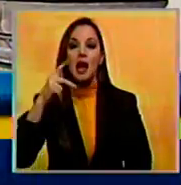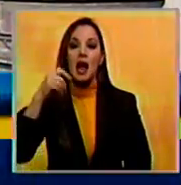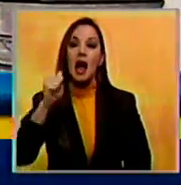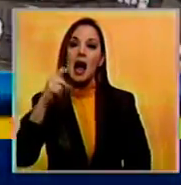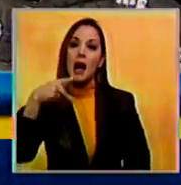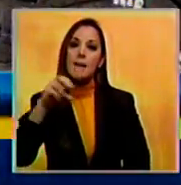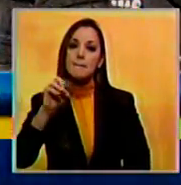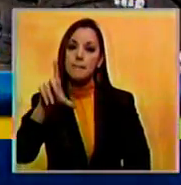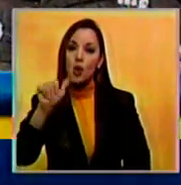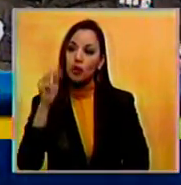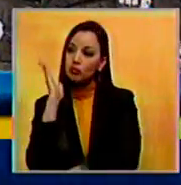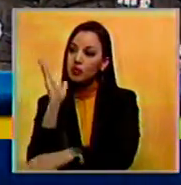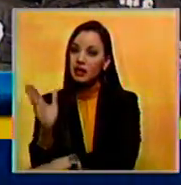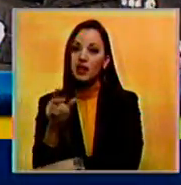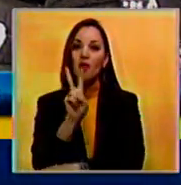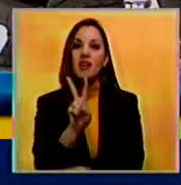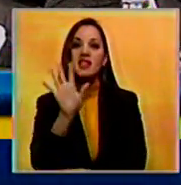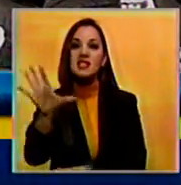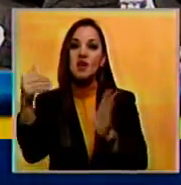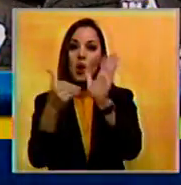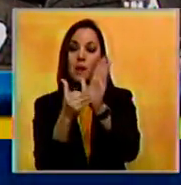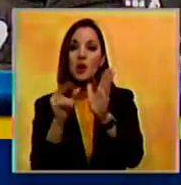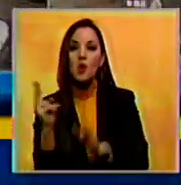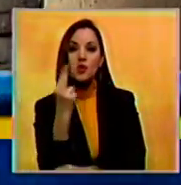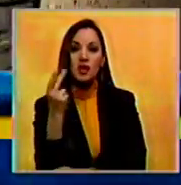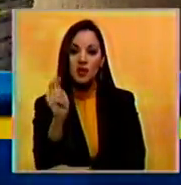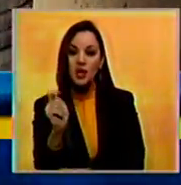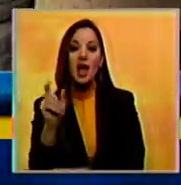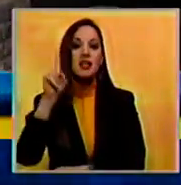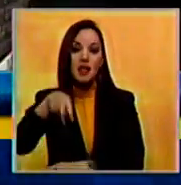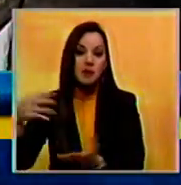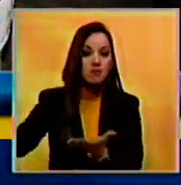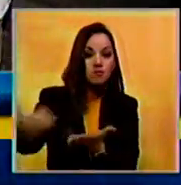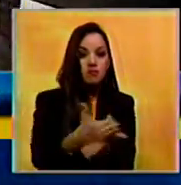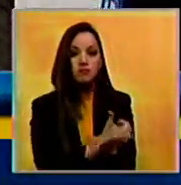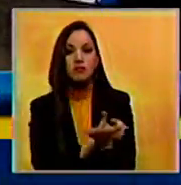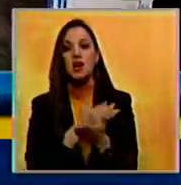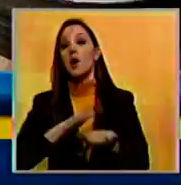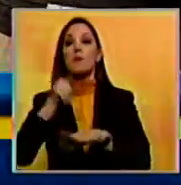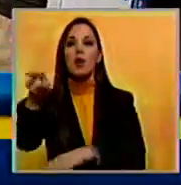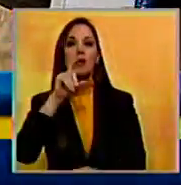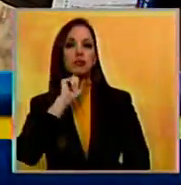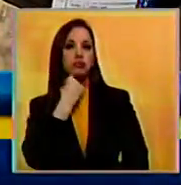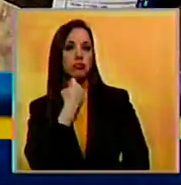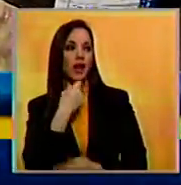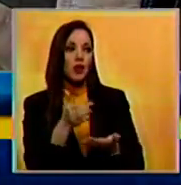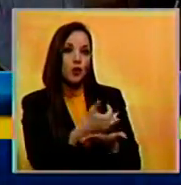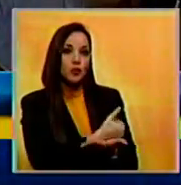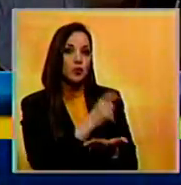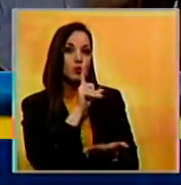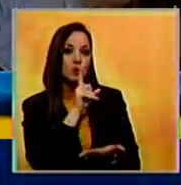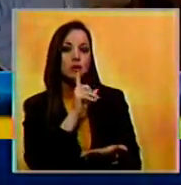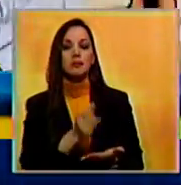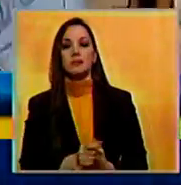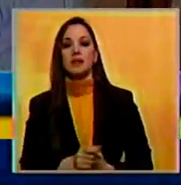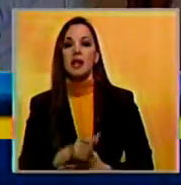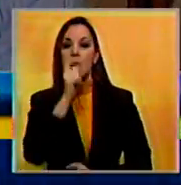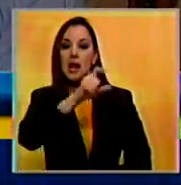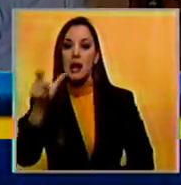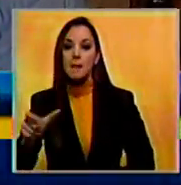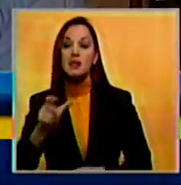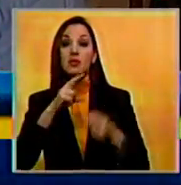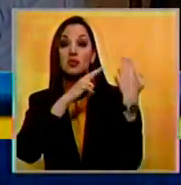con 25.000 unidades tributarias, además del decomiso de toda la mercancía por acaparamiento y boicot. Los dueños del establecimiento están